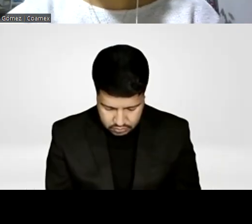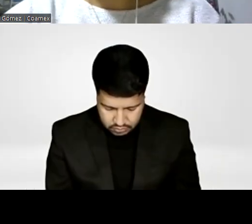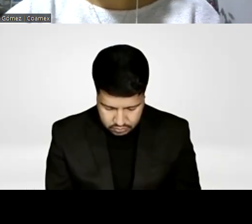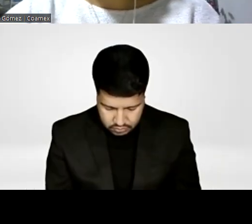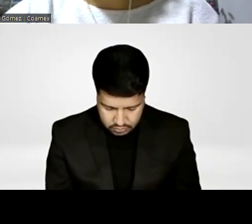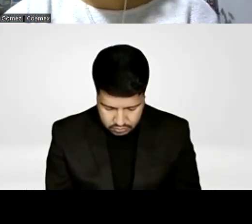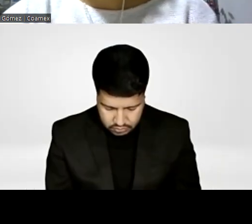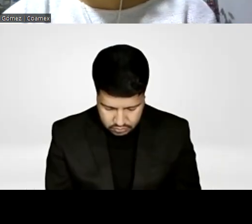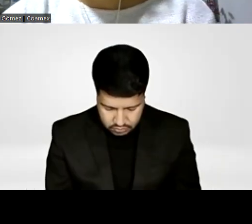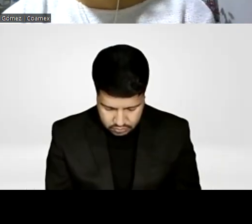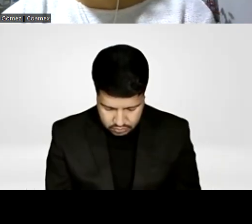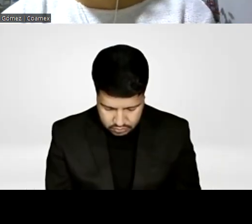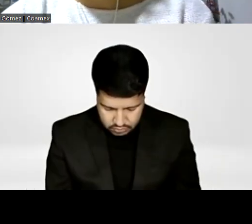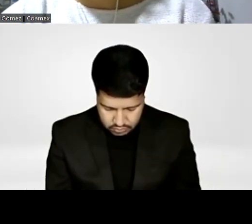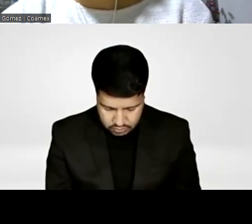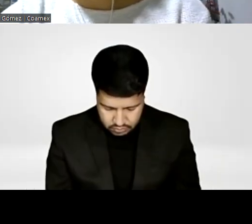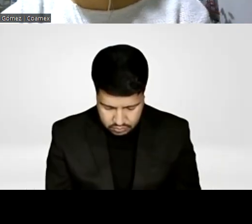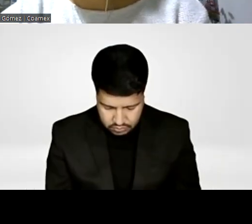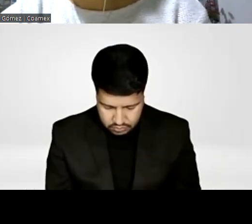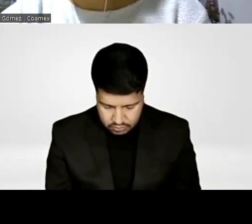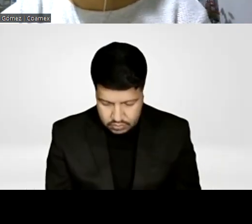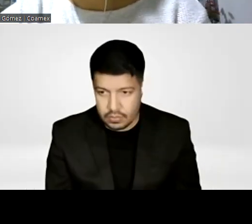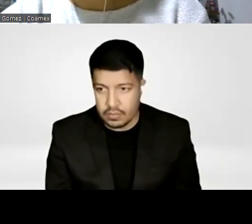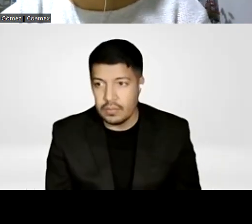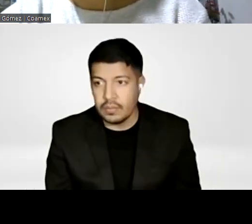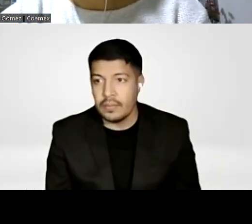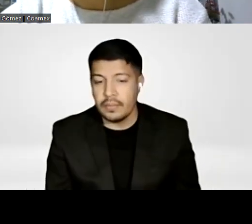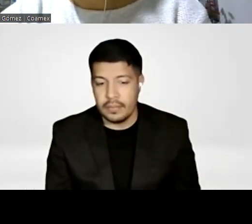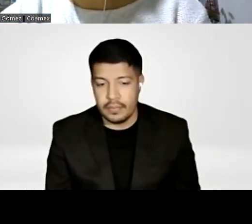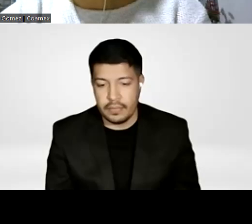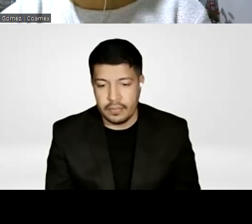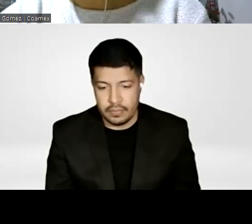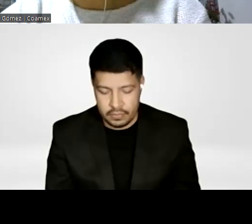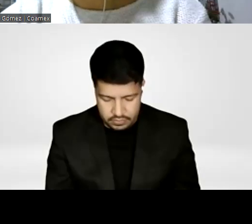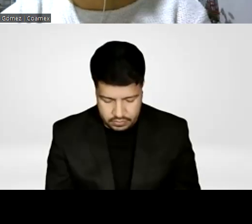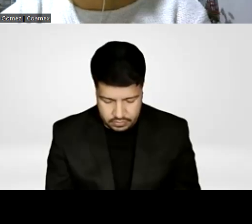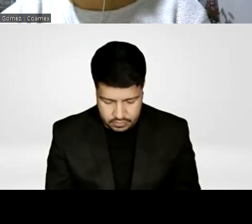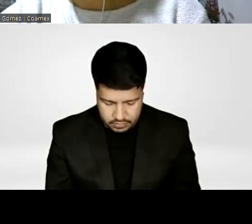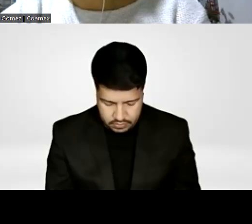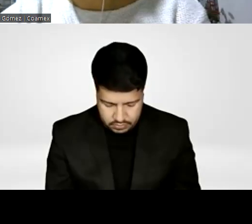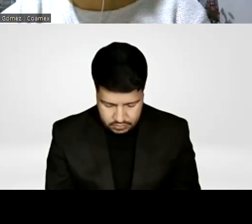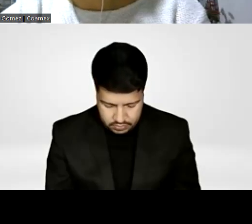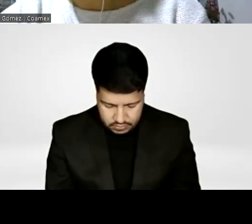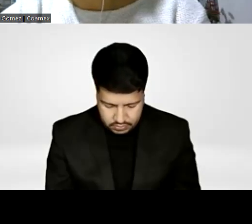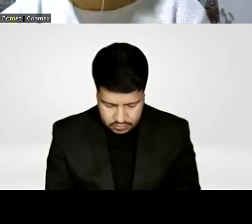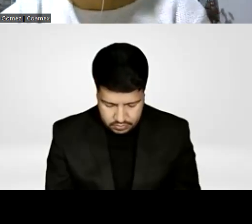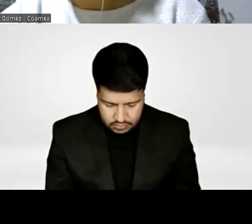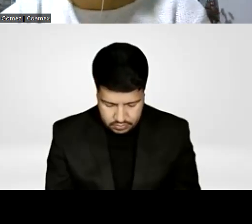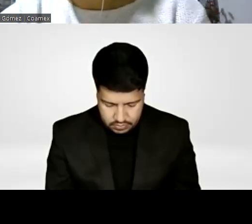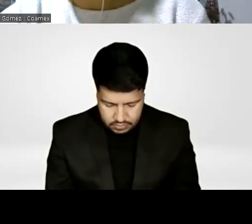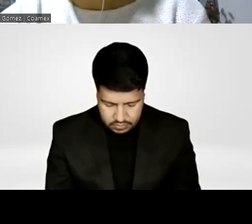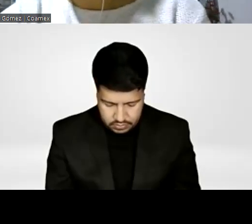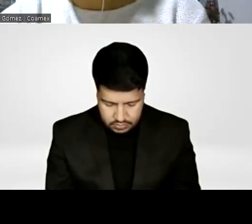acercarse a las clínicas. Y bueno, lo que ha funcionado cuando el padre de familia tiene ahí un compromiso cognitivo